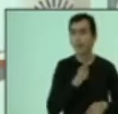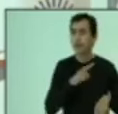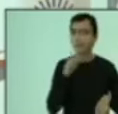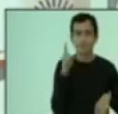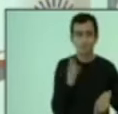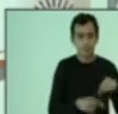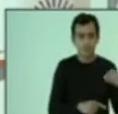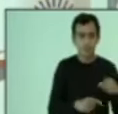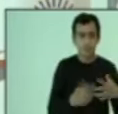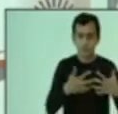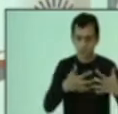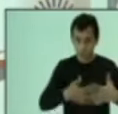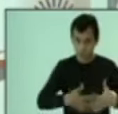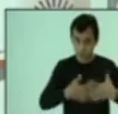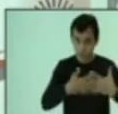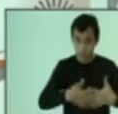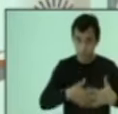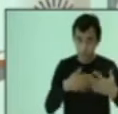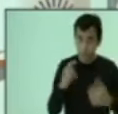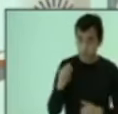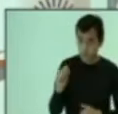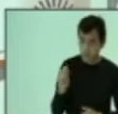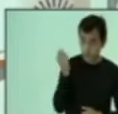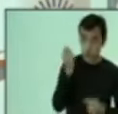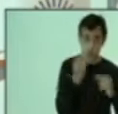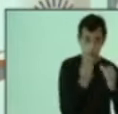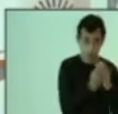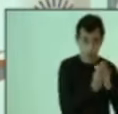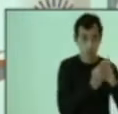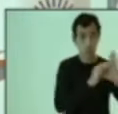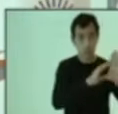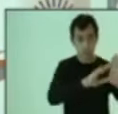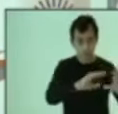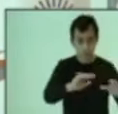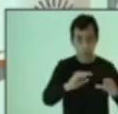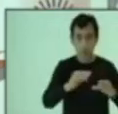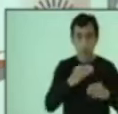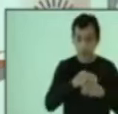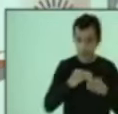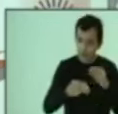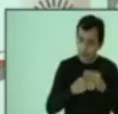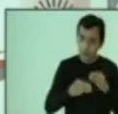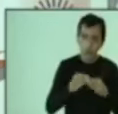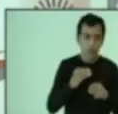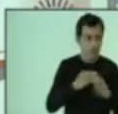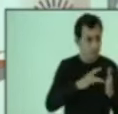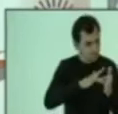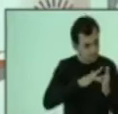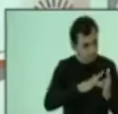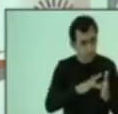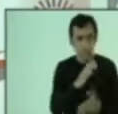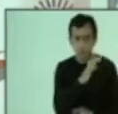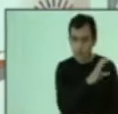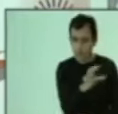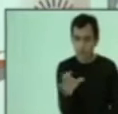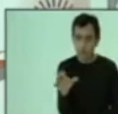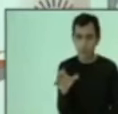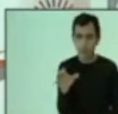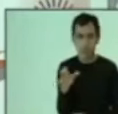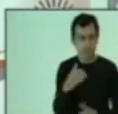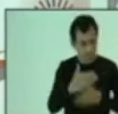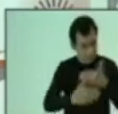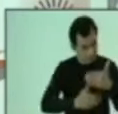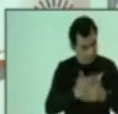con infraestructura, tecnología, capacitación y herramientas para que el campo coatzinteco surja